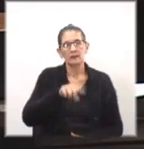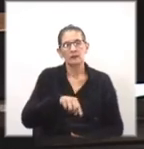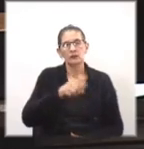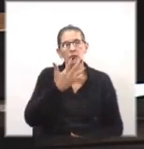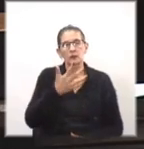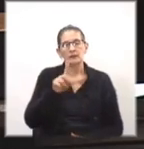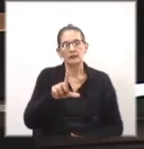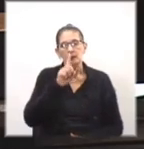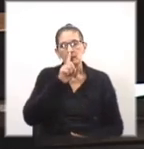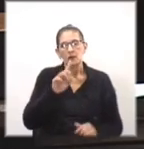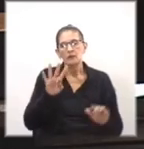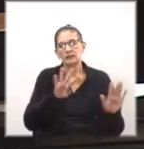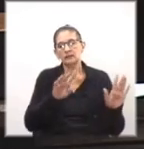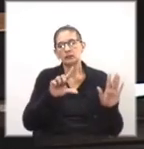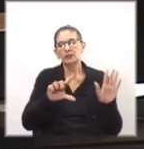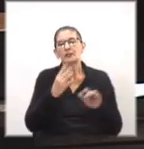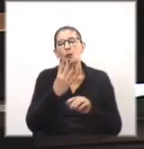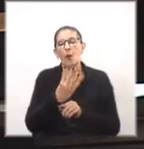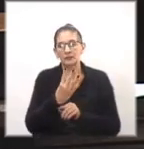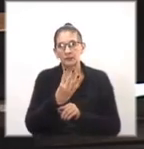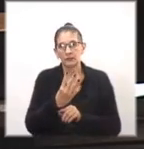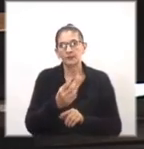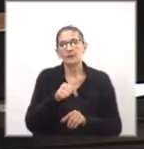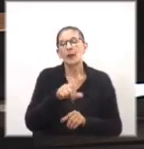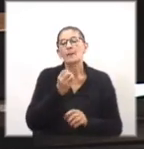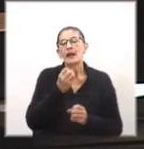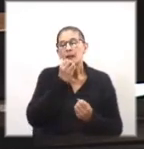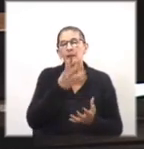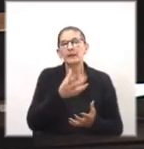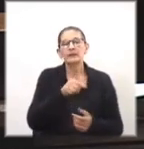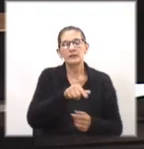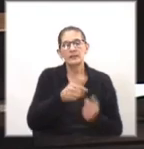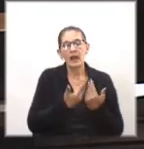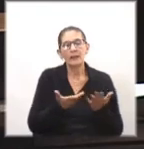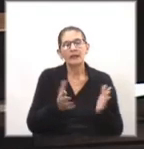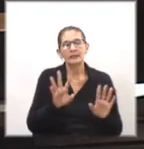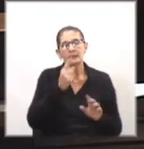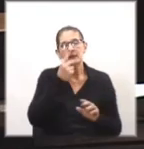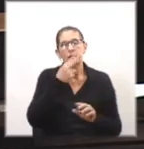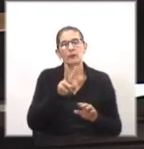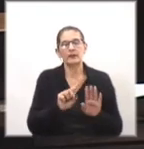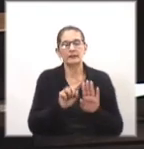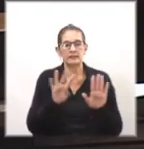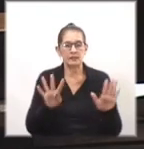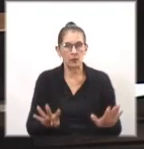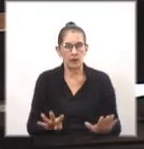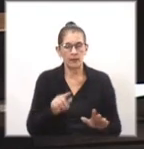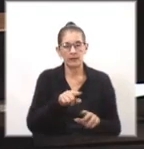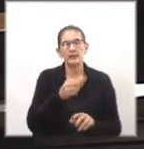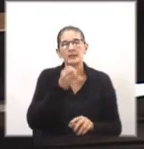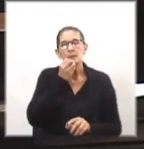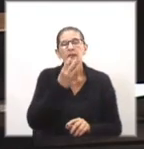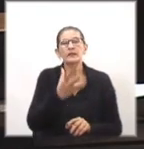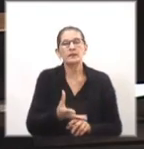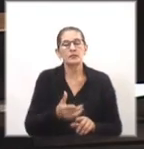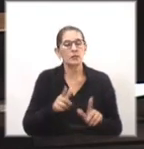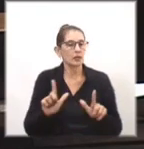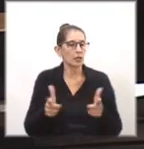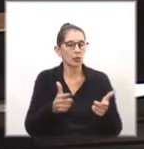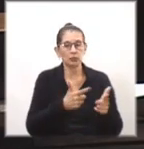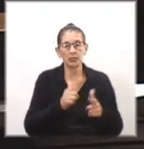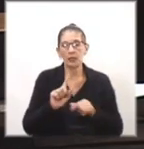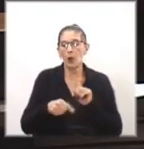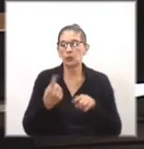de 1974 para los beneficiarios a partir de 2019. Se trata de un beneficio que no tiene ningún otro